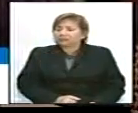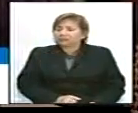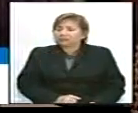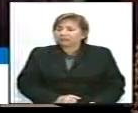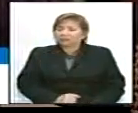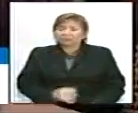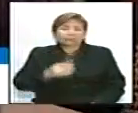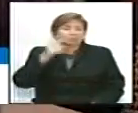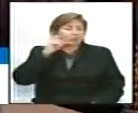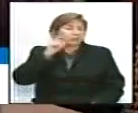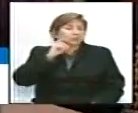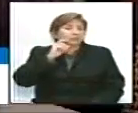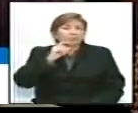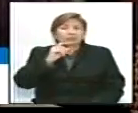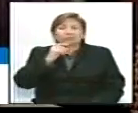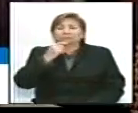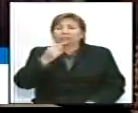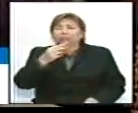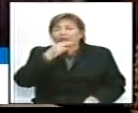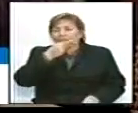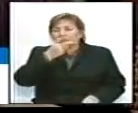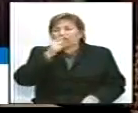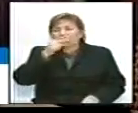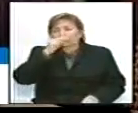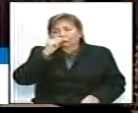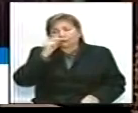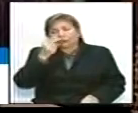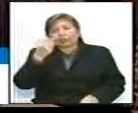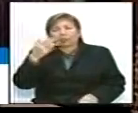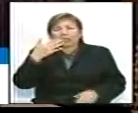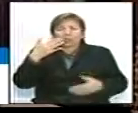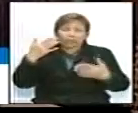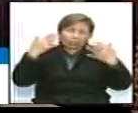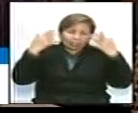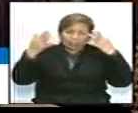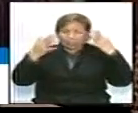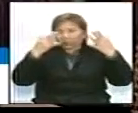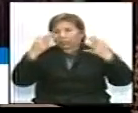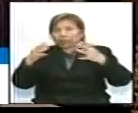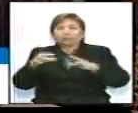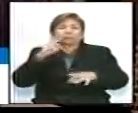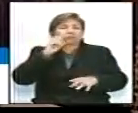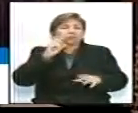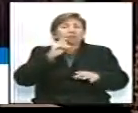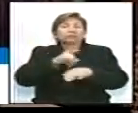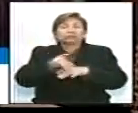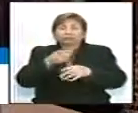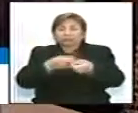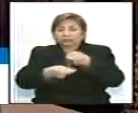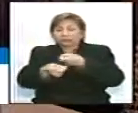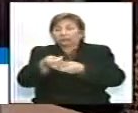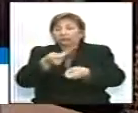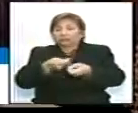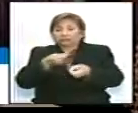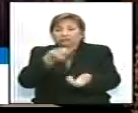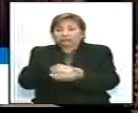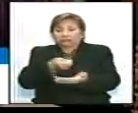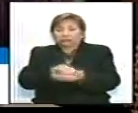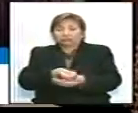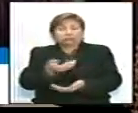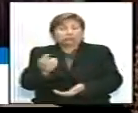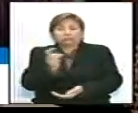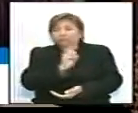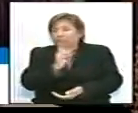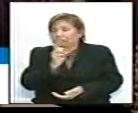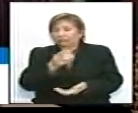porque las víctimas están siendo sedadas, dopadas para ser cosificadas, y eso es lo que vendería, por eso les estarían pagando. No